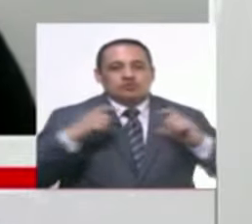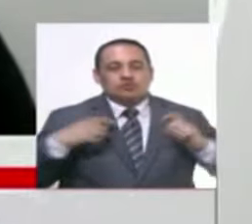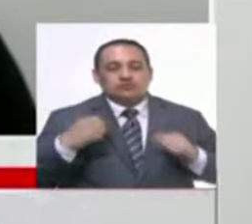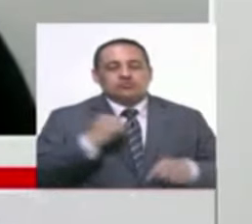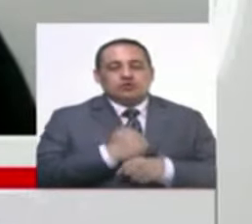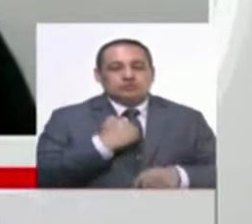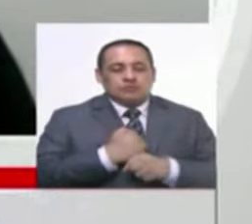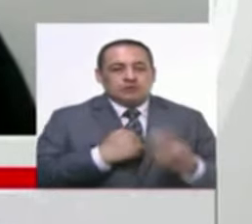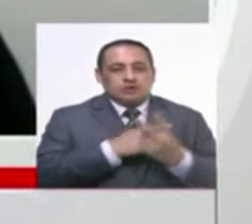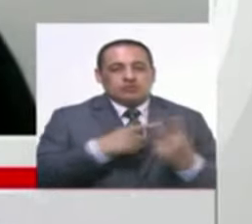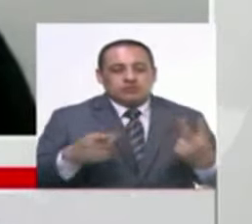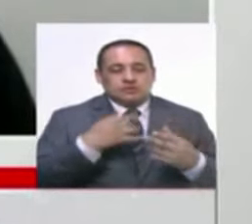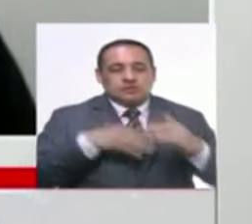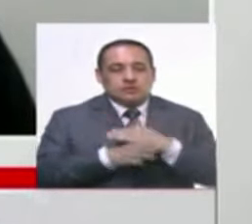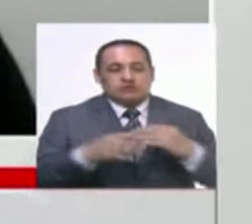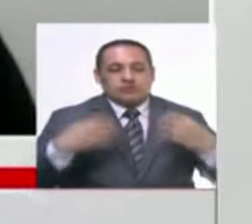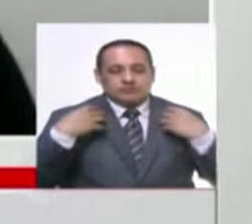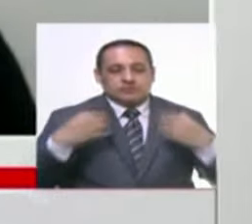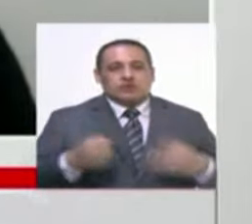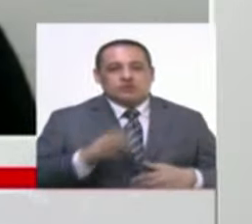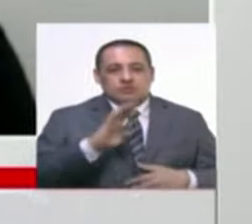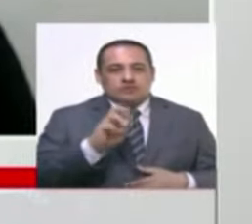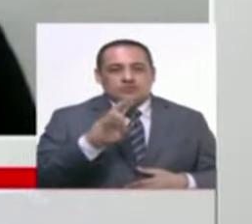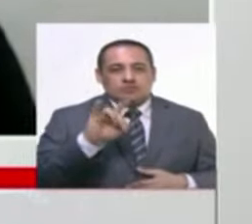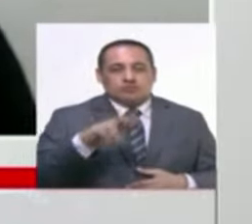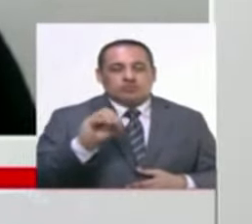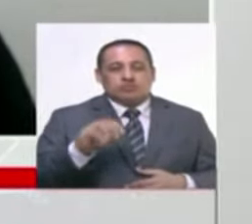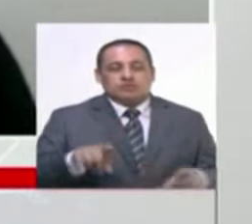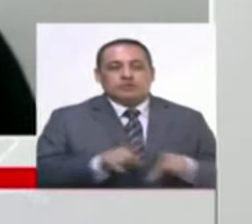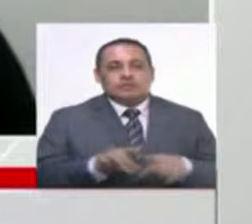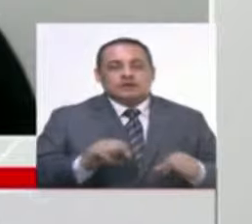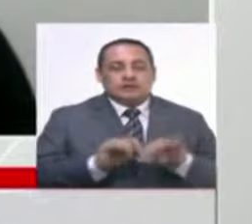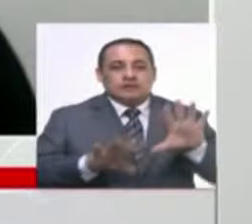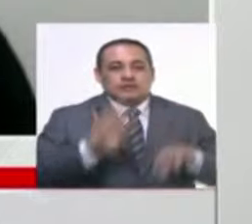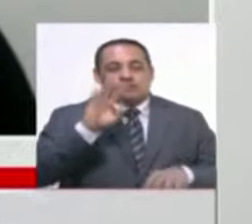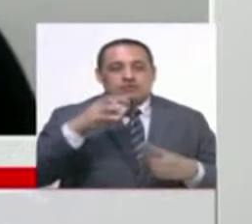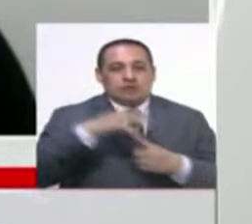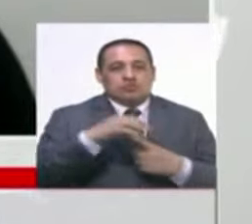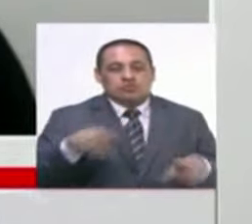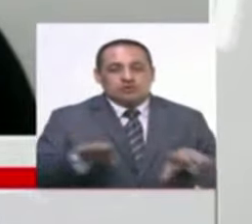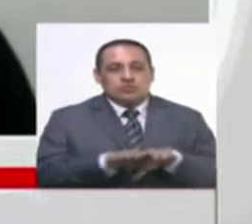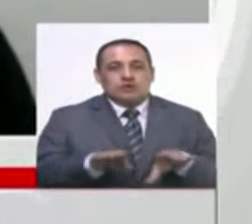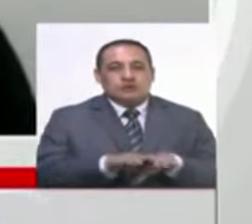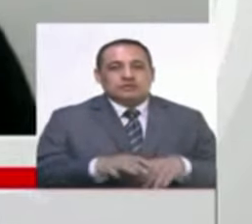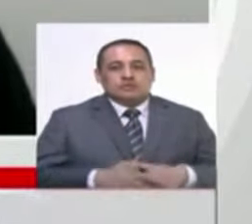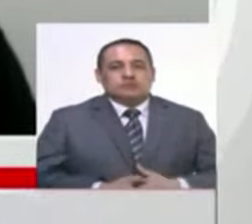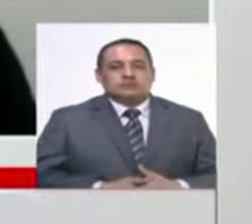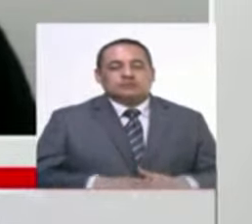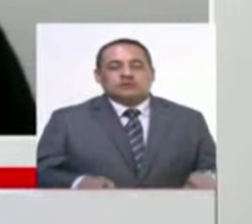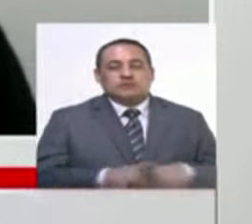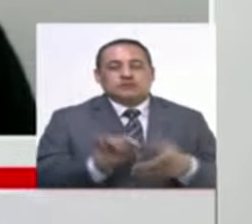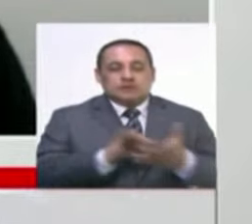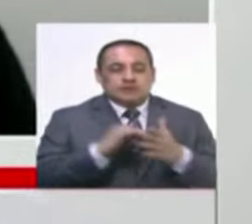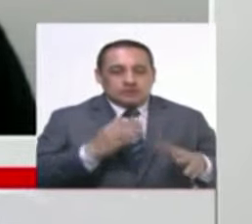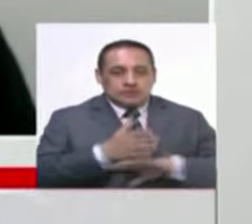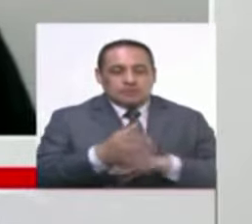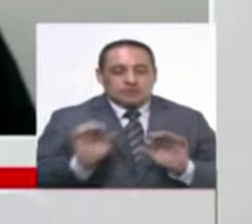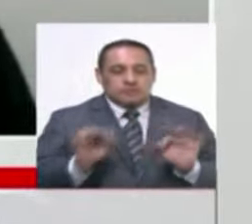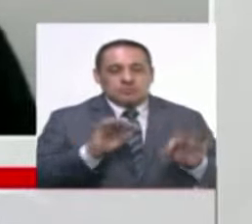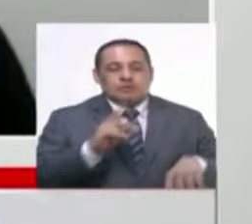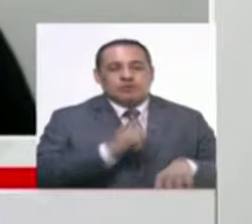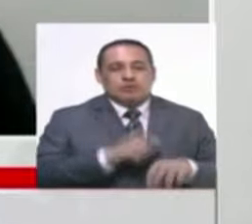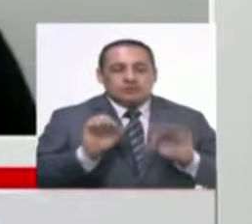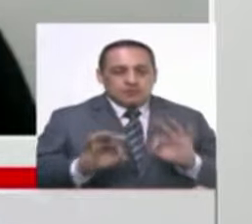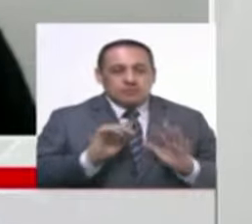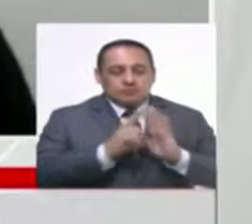trabajadores que trabajaban en la oficina de Bruno Pacheco. El día 14 de agosto fue lo mismo. Entramos a la misma hora,